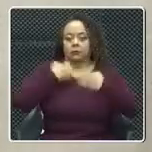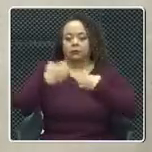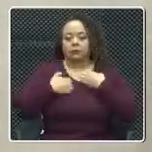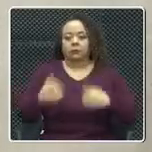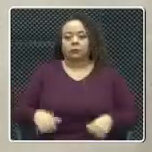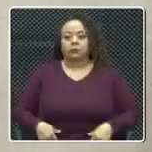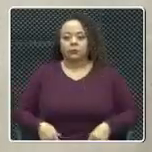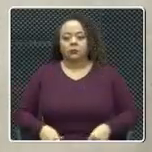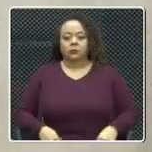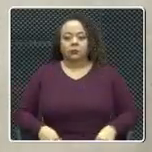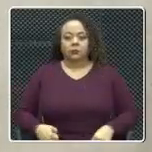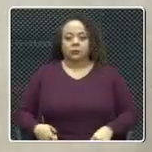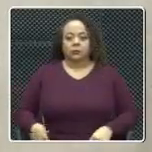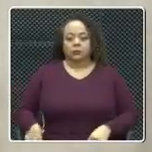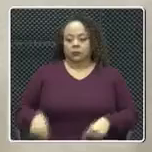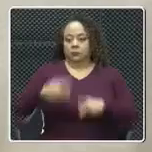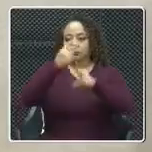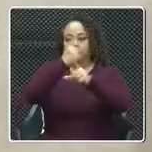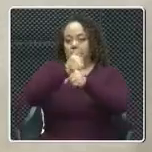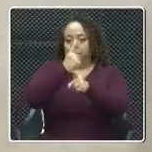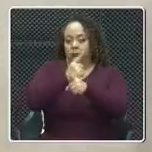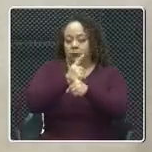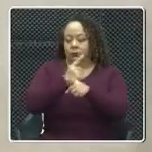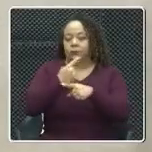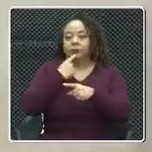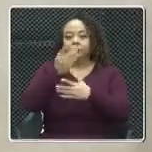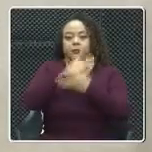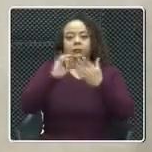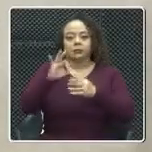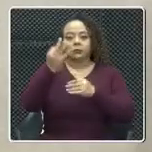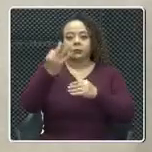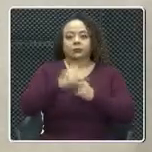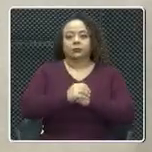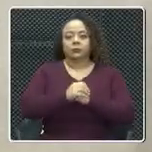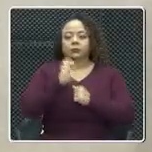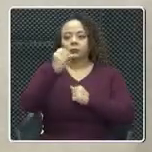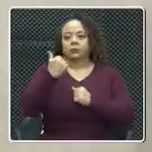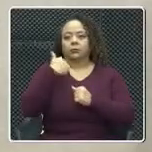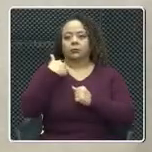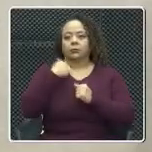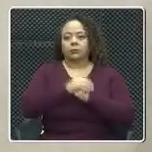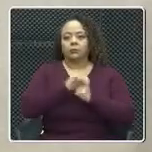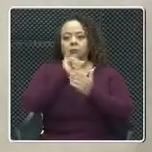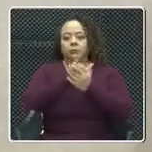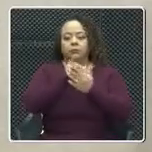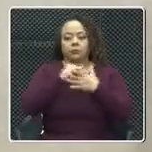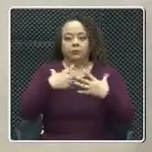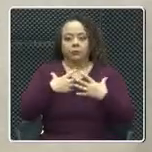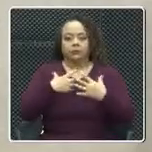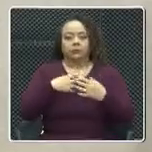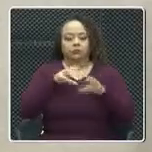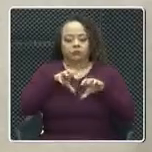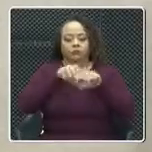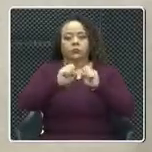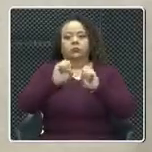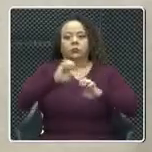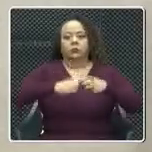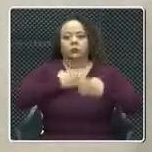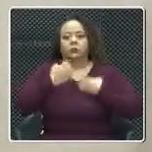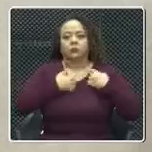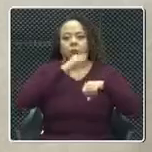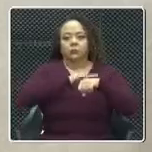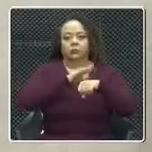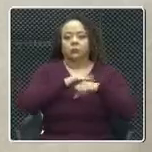digamos, adecuados, ¿verdad?, por decirlo de alguna forma, o tienen esa reserva, ¿verdad?, emocional que les